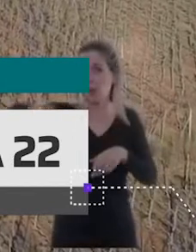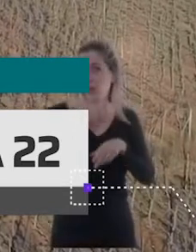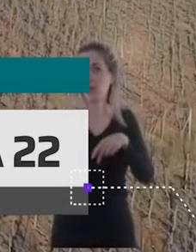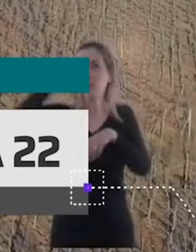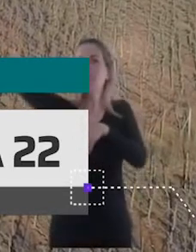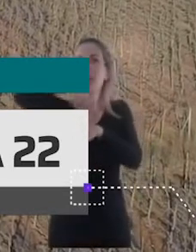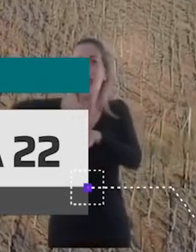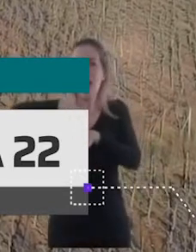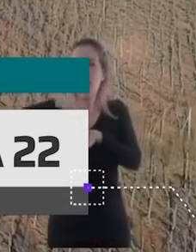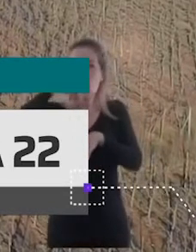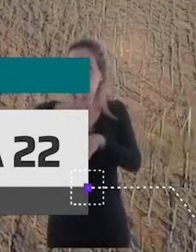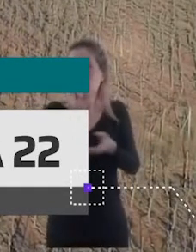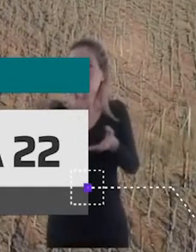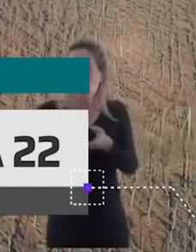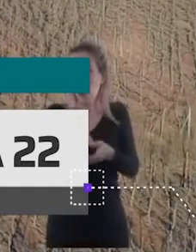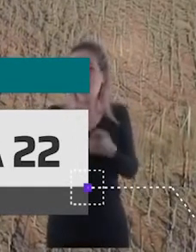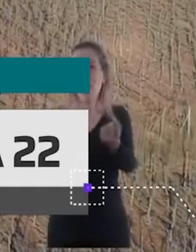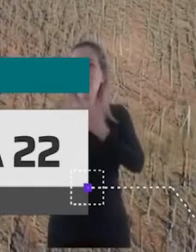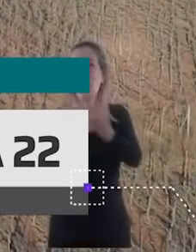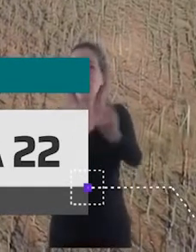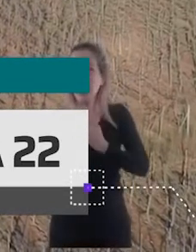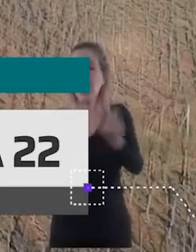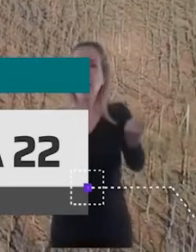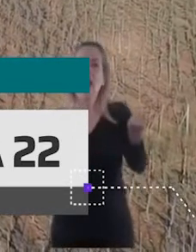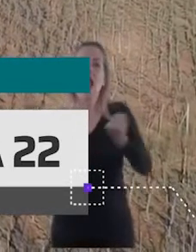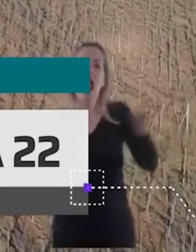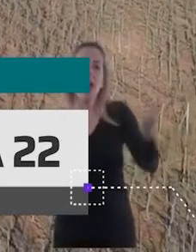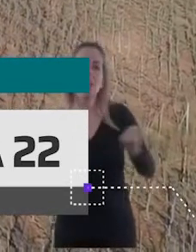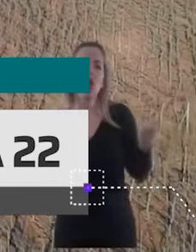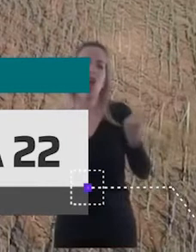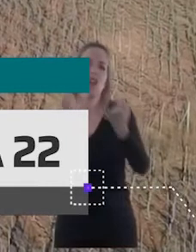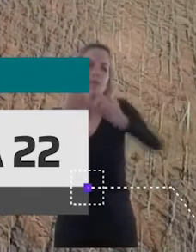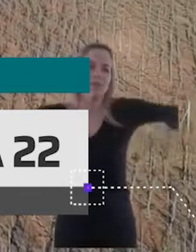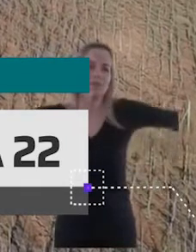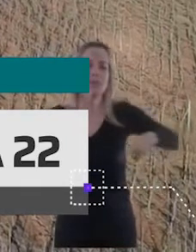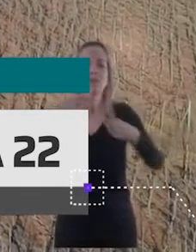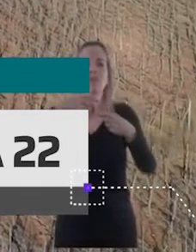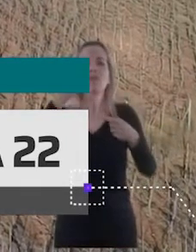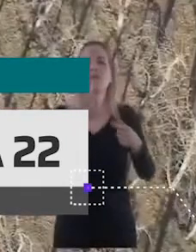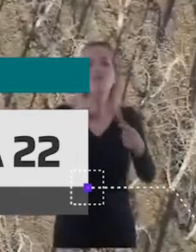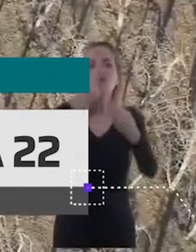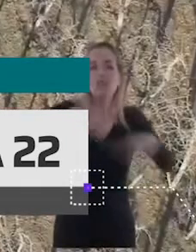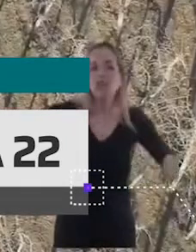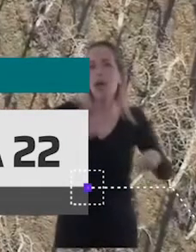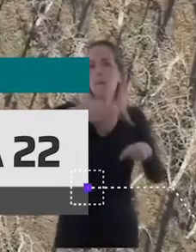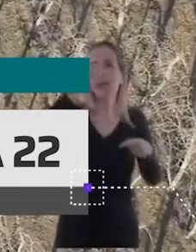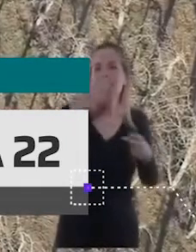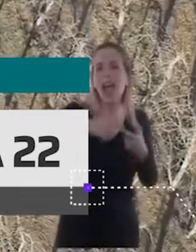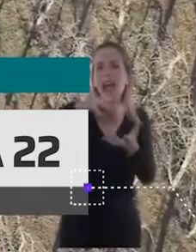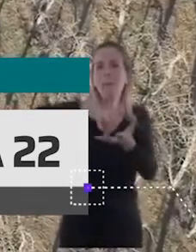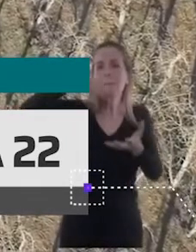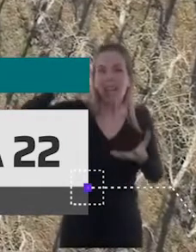días nuestra tan preciada producción primaria las peras y manzanas que camino al puerto de san antonio este